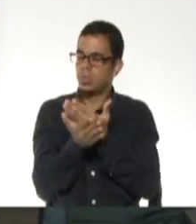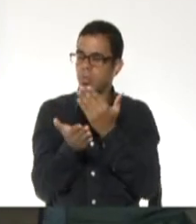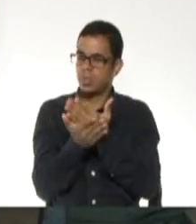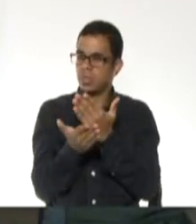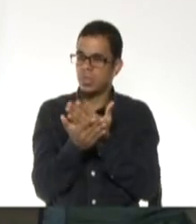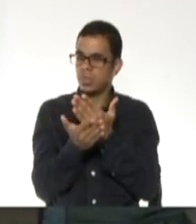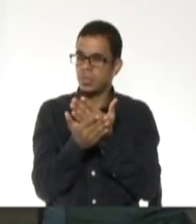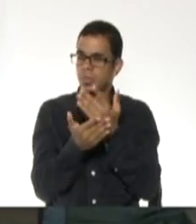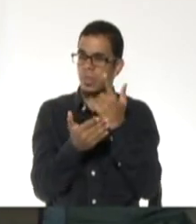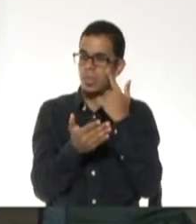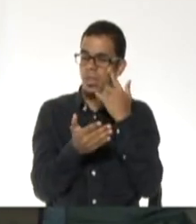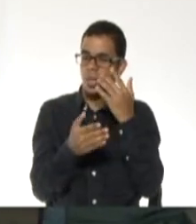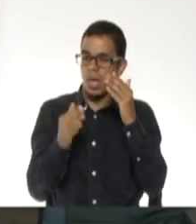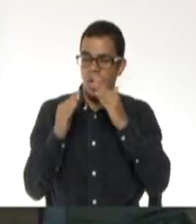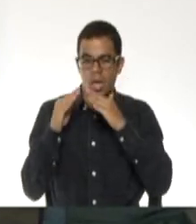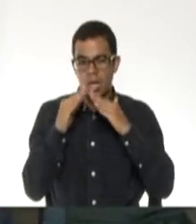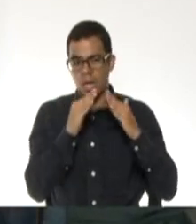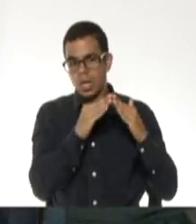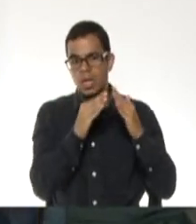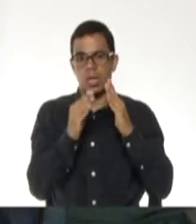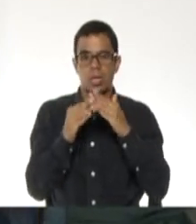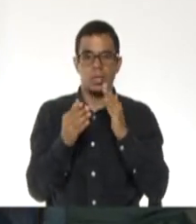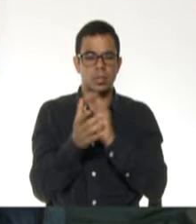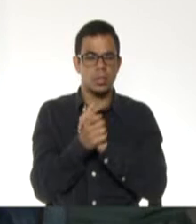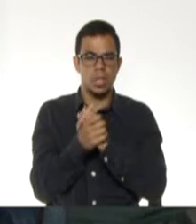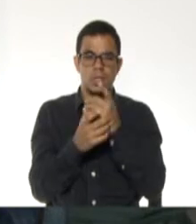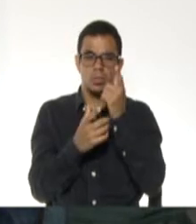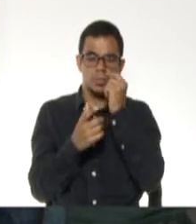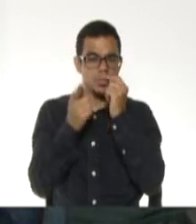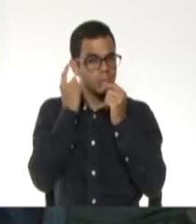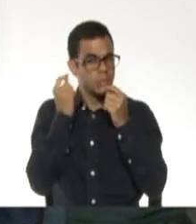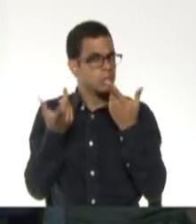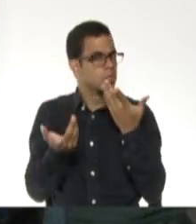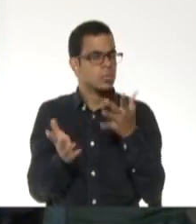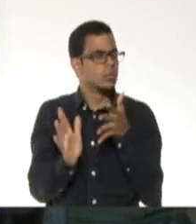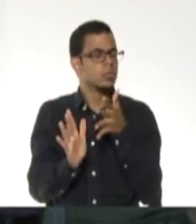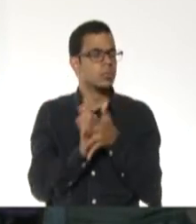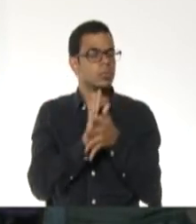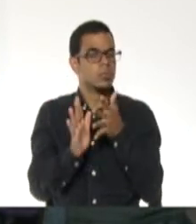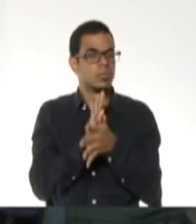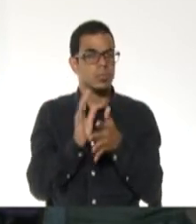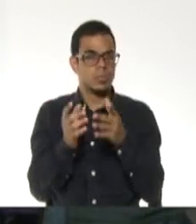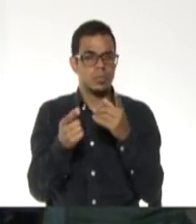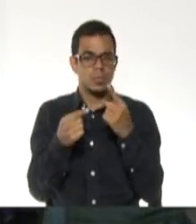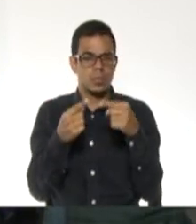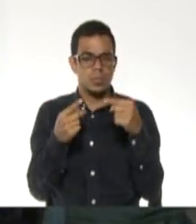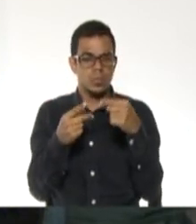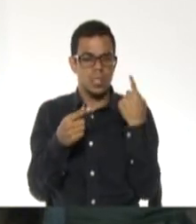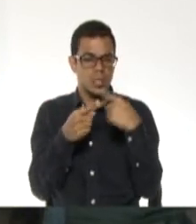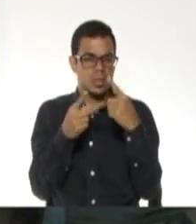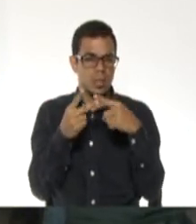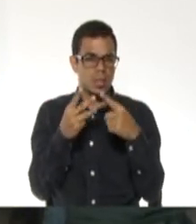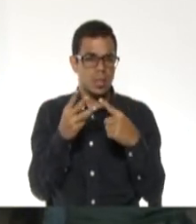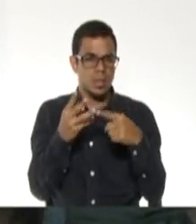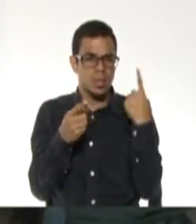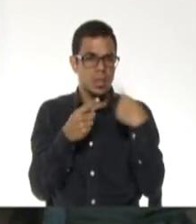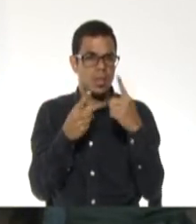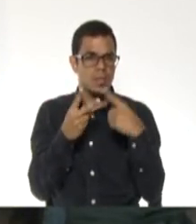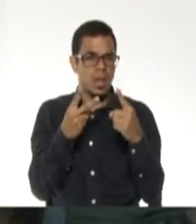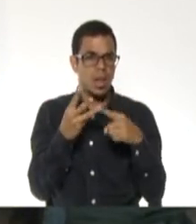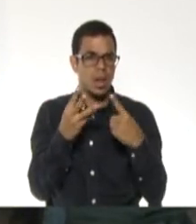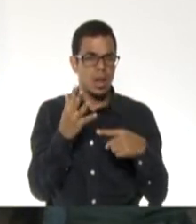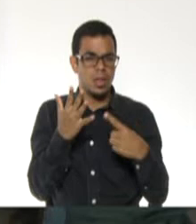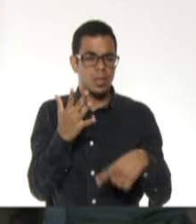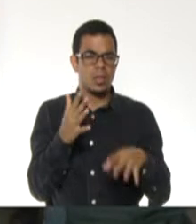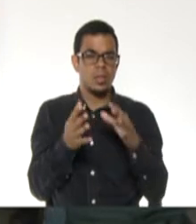pues en los hogares de nuestros muchachos, de nuestras muchachas allá en casa? Ok, tenemos varias fallas, 8 fallas